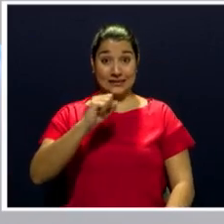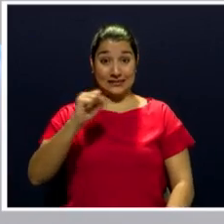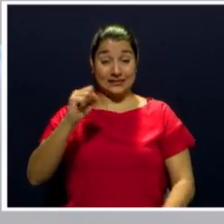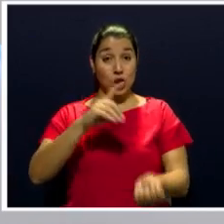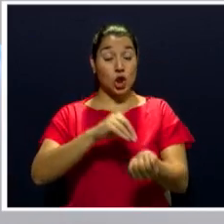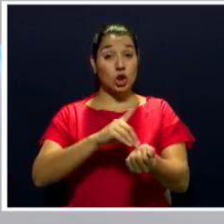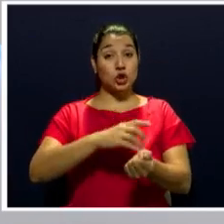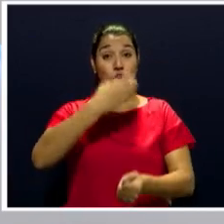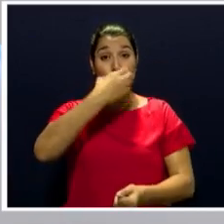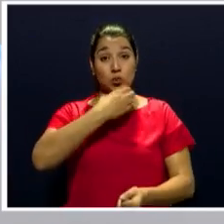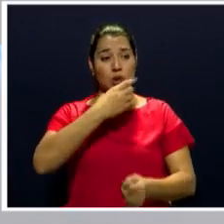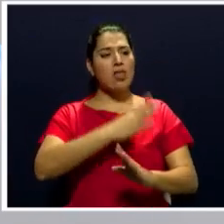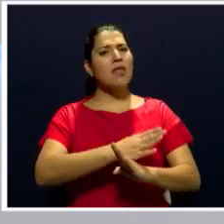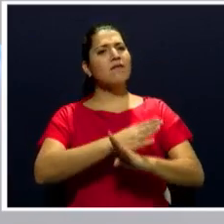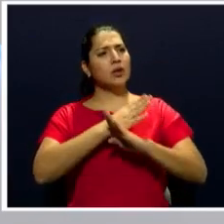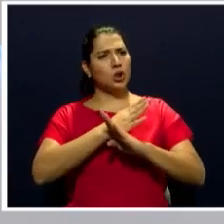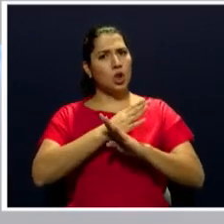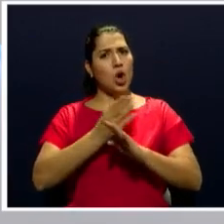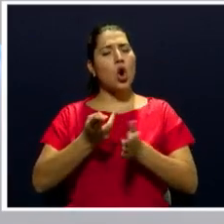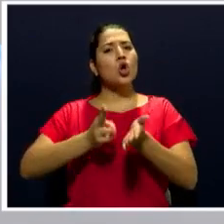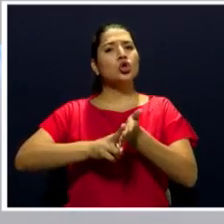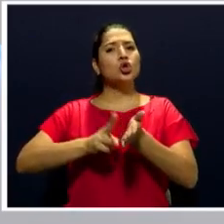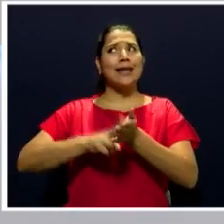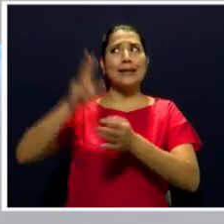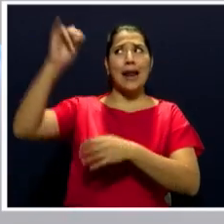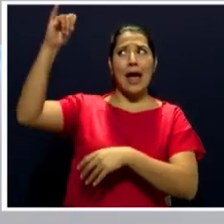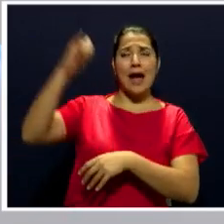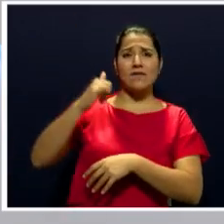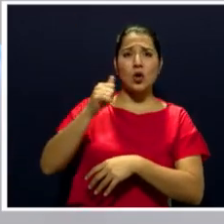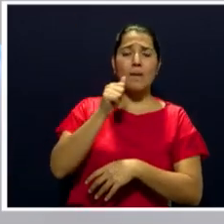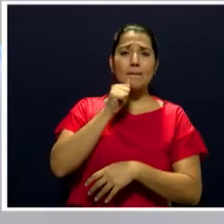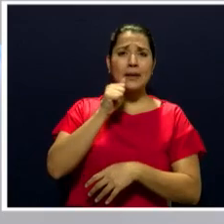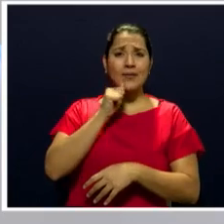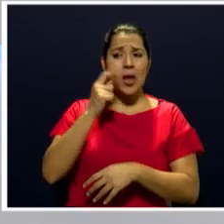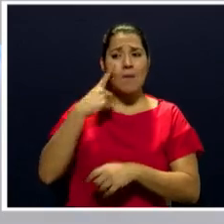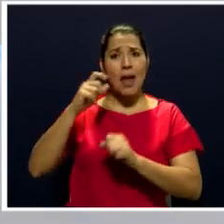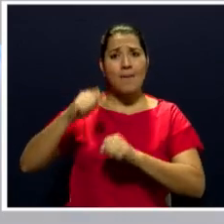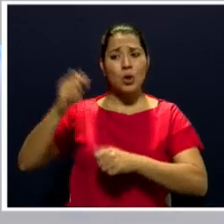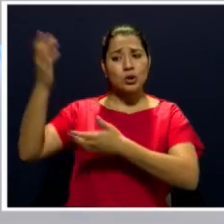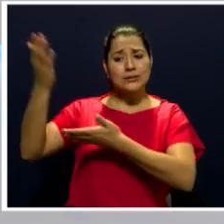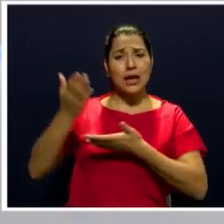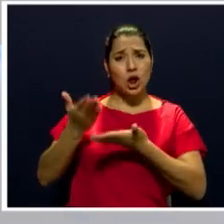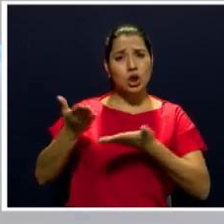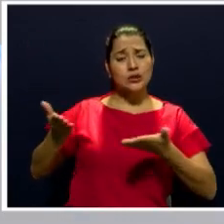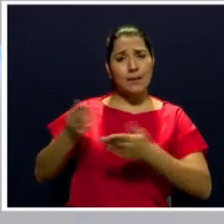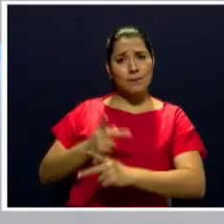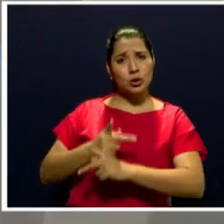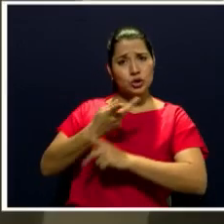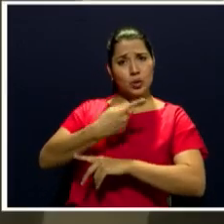defendió la contratación de los aviones que traerán suministros donados por China.